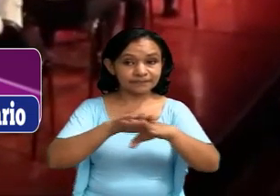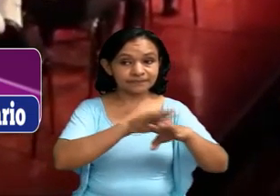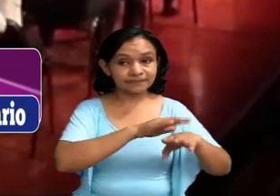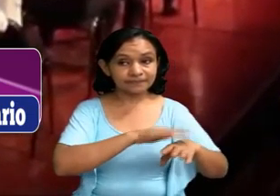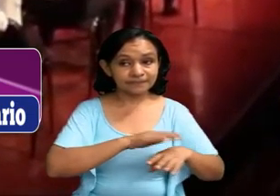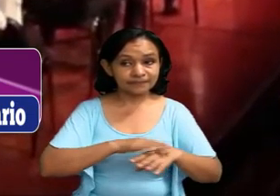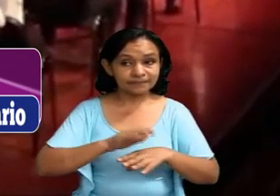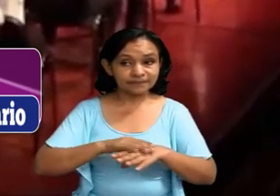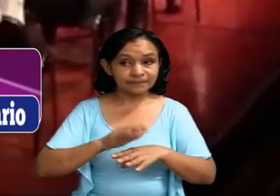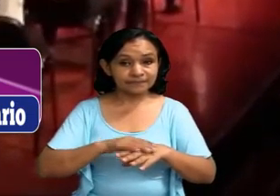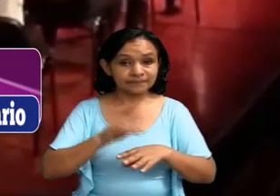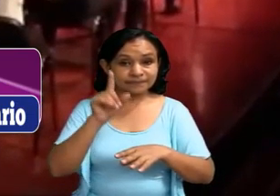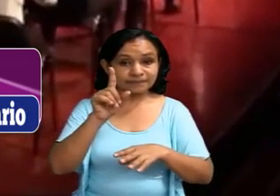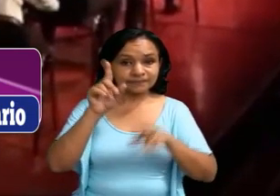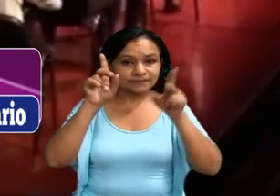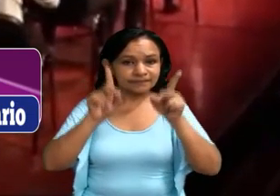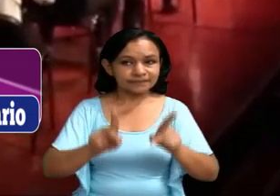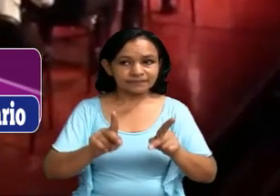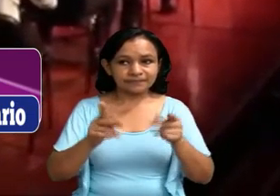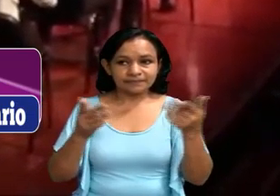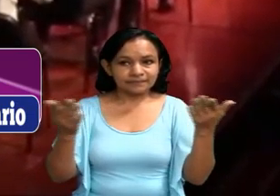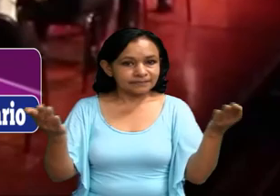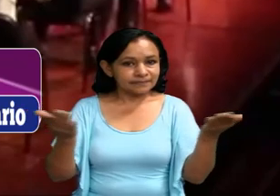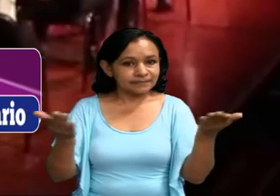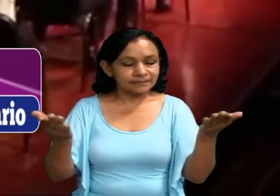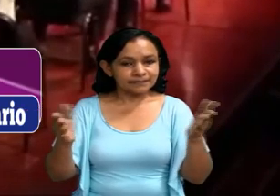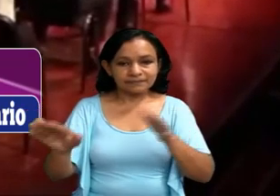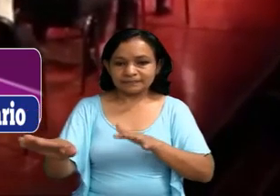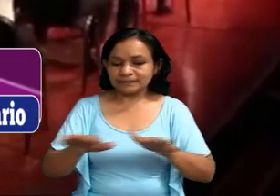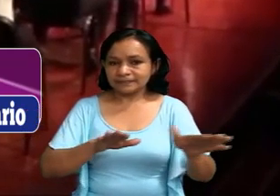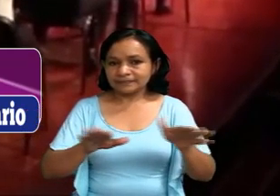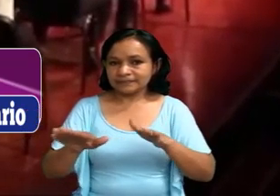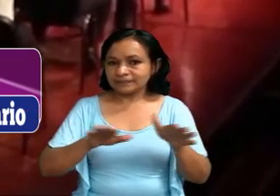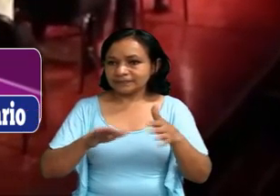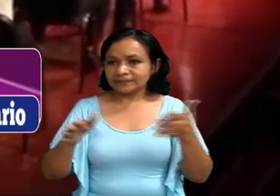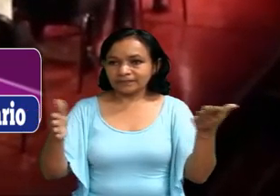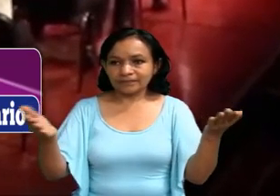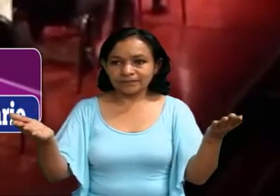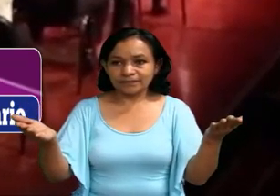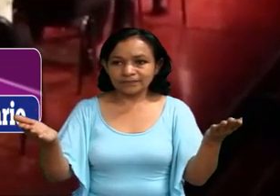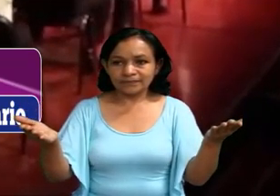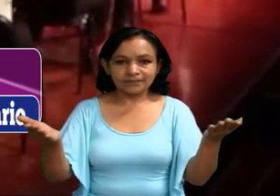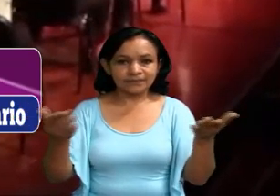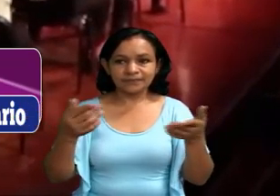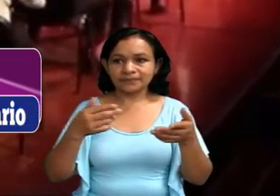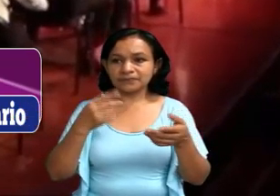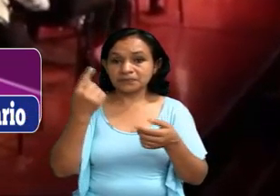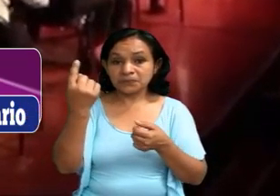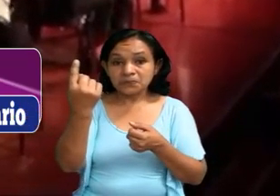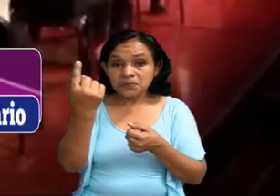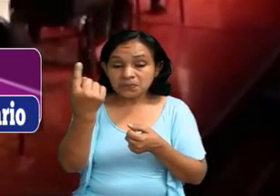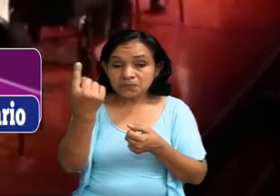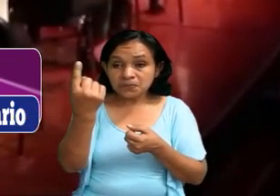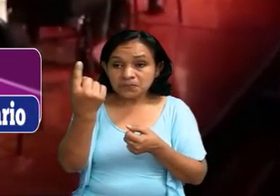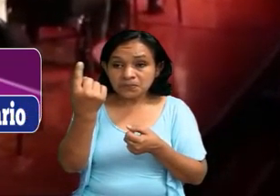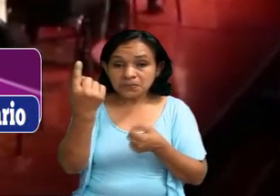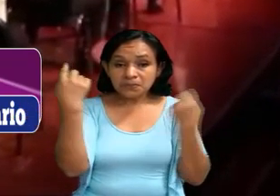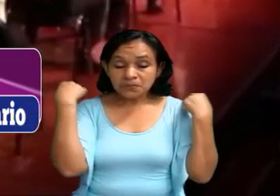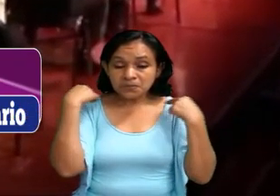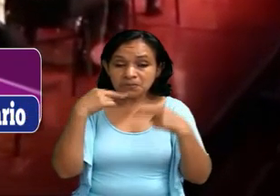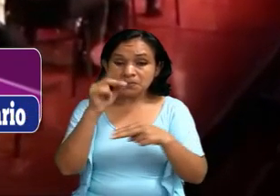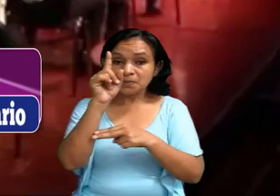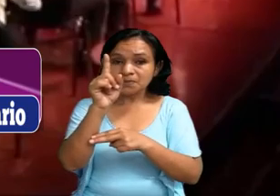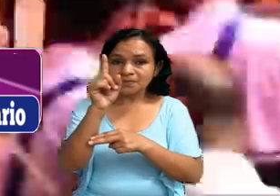instrumento de este tipo es de una persona. Entonces, no resultaba eficaz mandar a un instructor solo por un